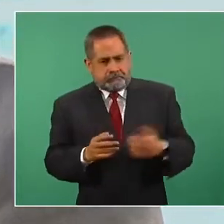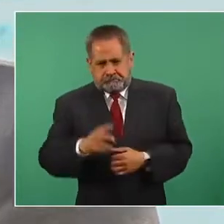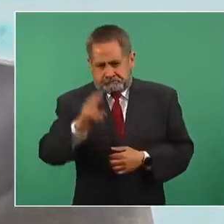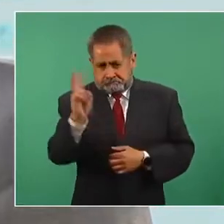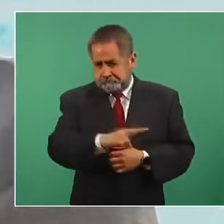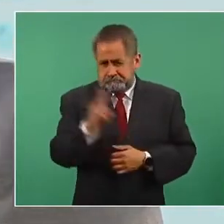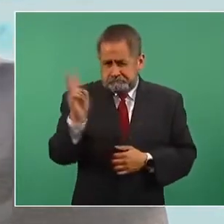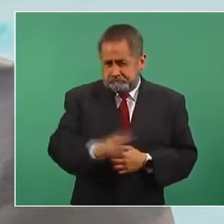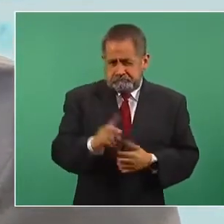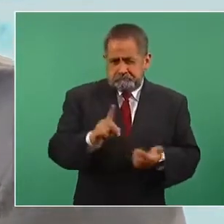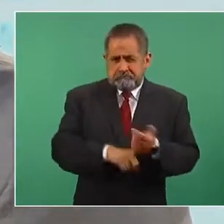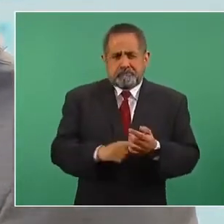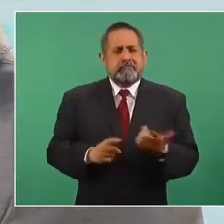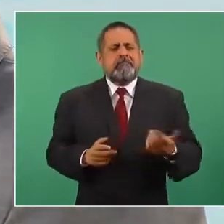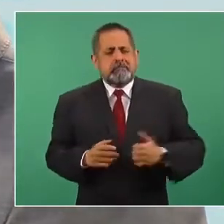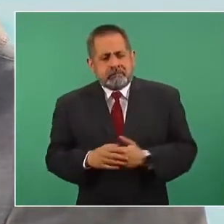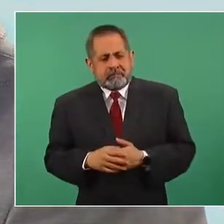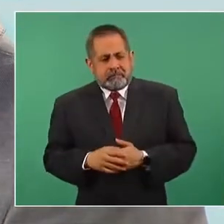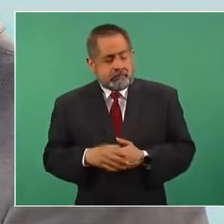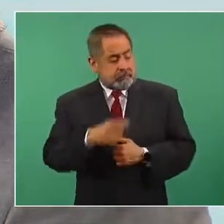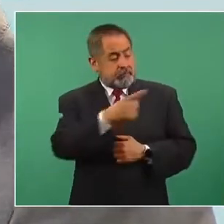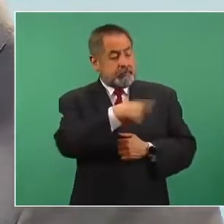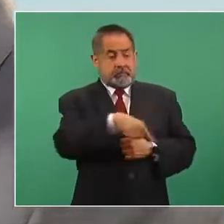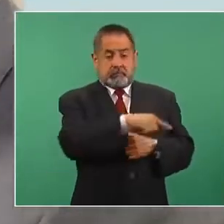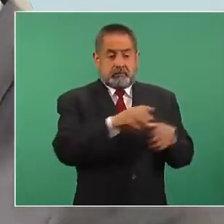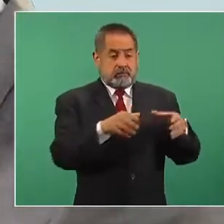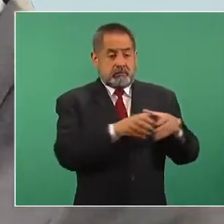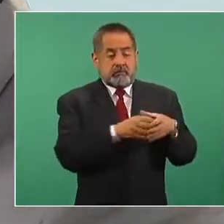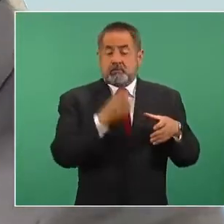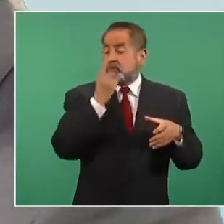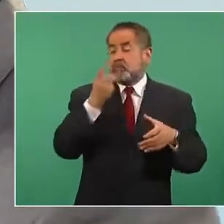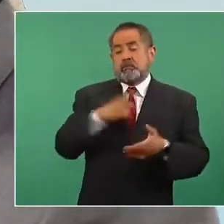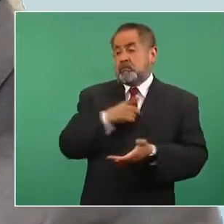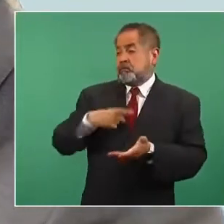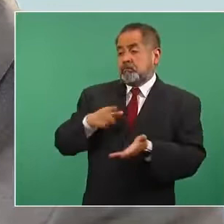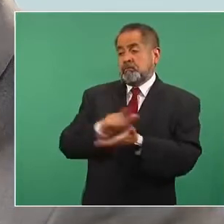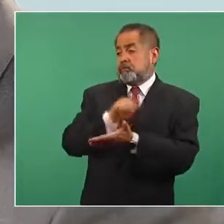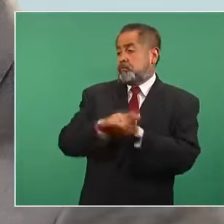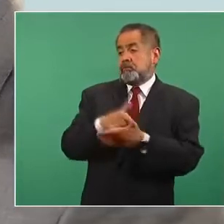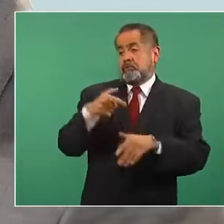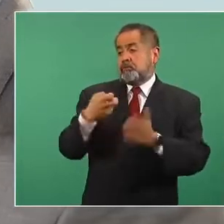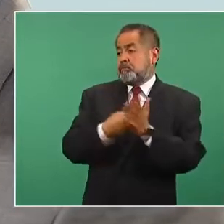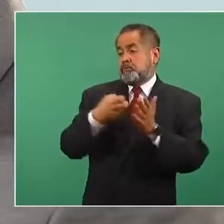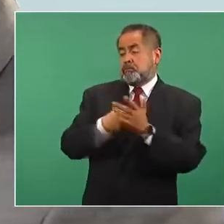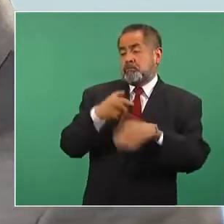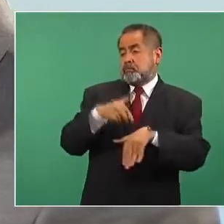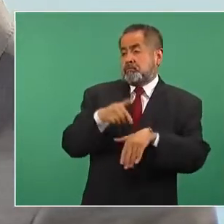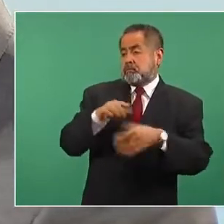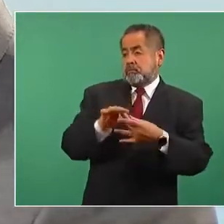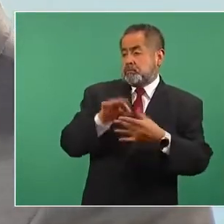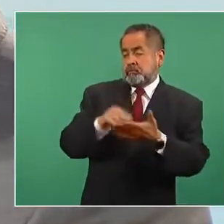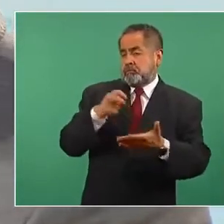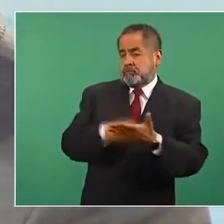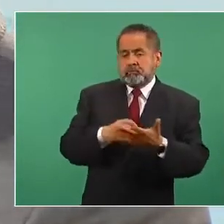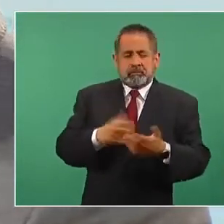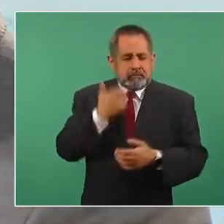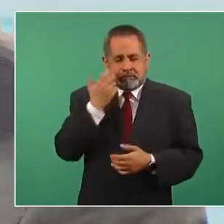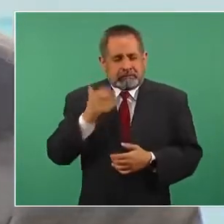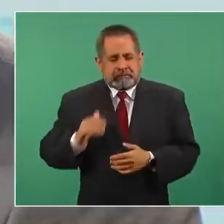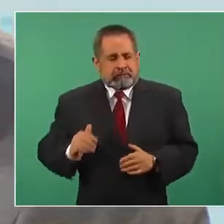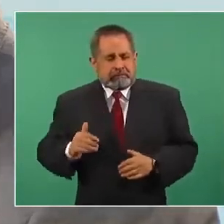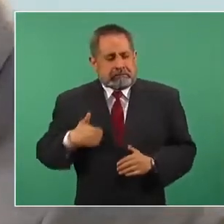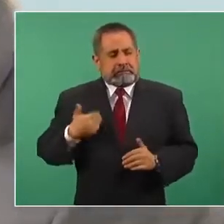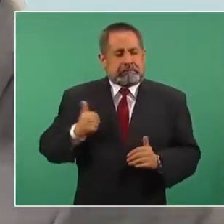verdad, quienes hoy invocan ese principio para preservar sus intereses